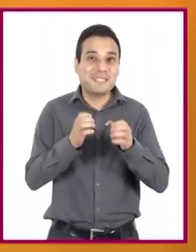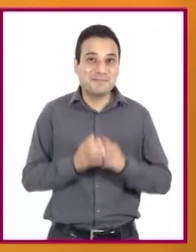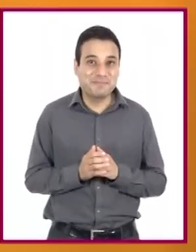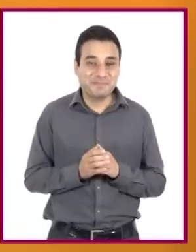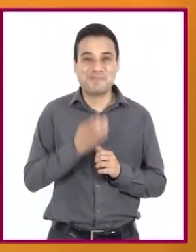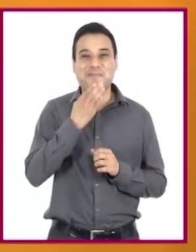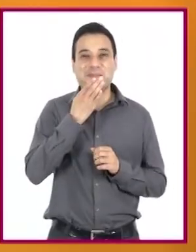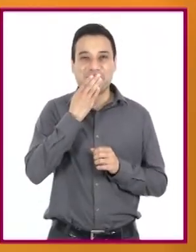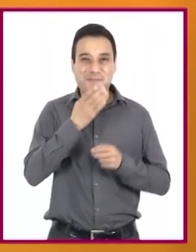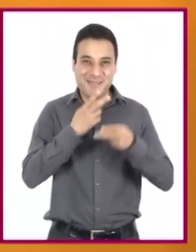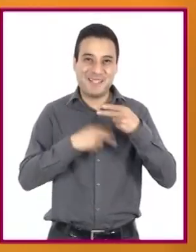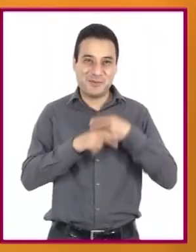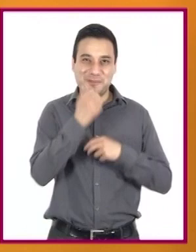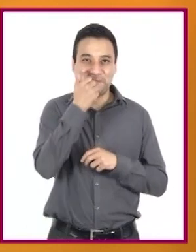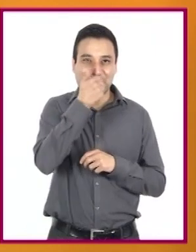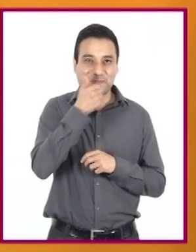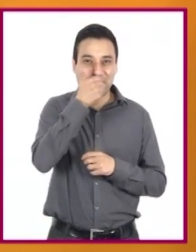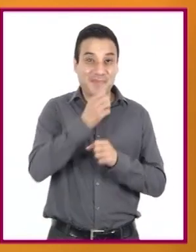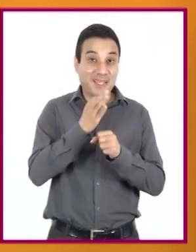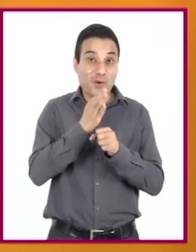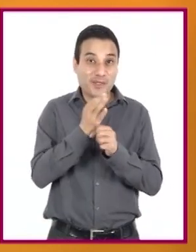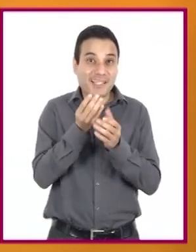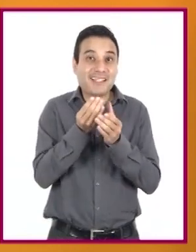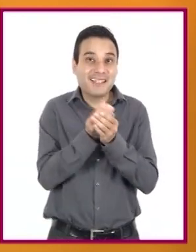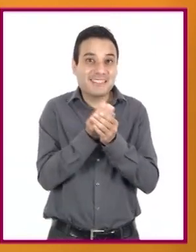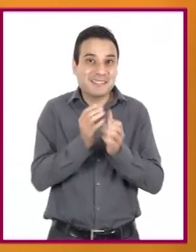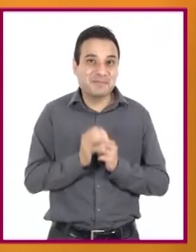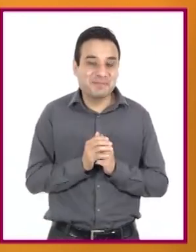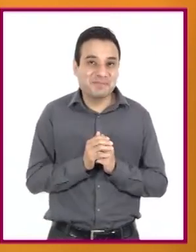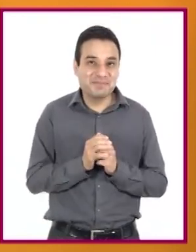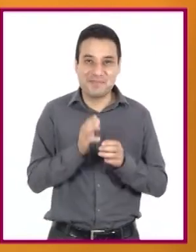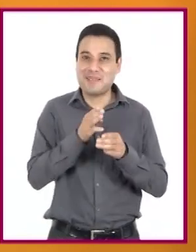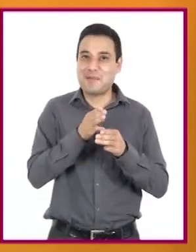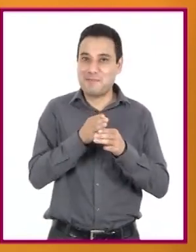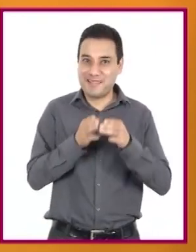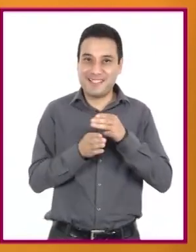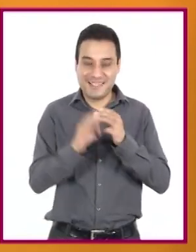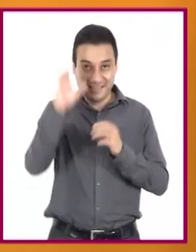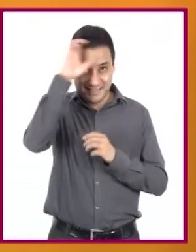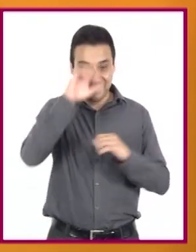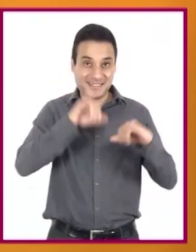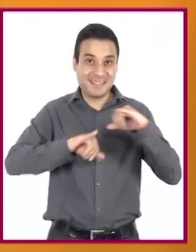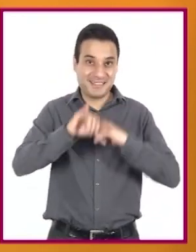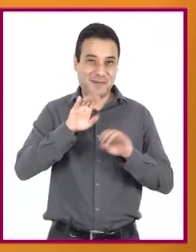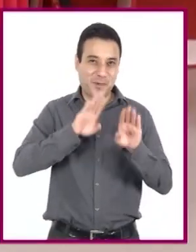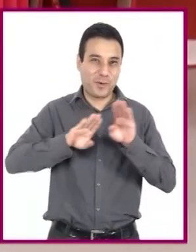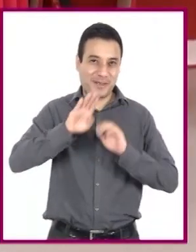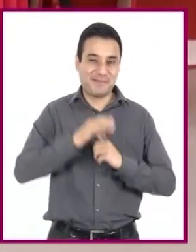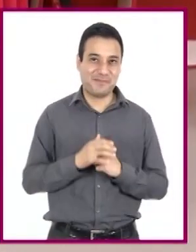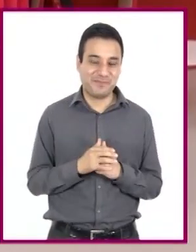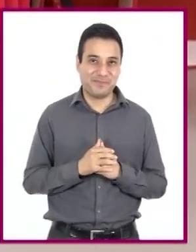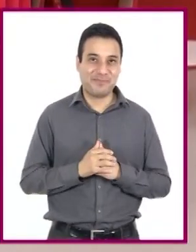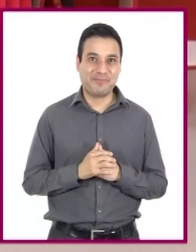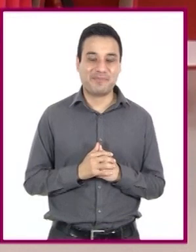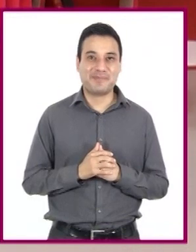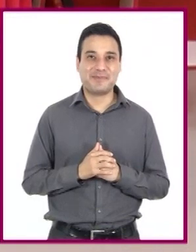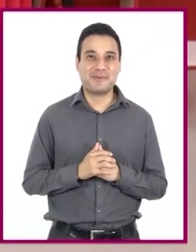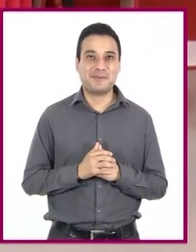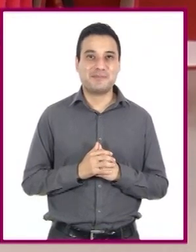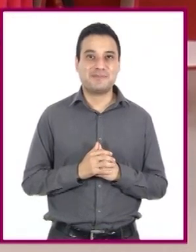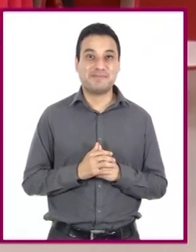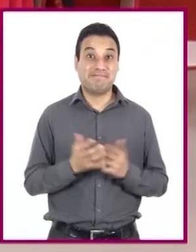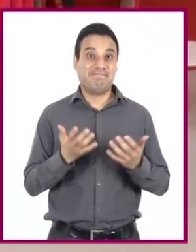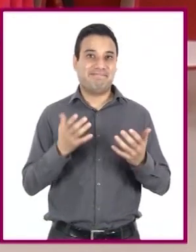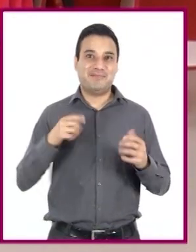Sean bienvenidas y bienvenidos a una sesión más de su asignatura Ciencias Biología. Estamos